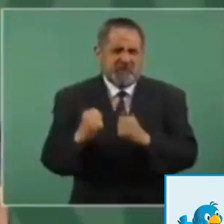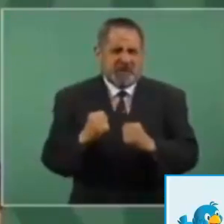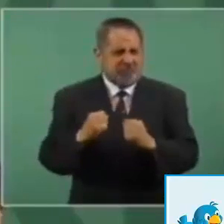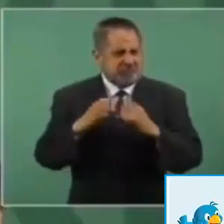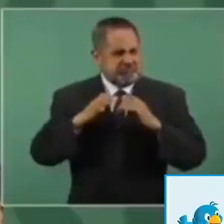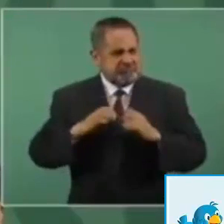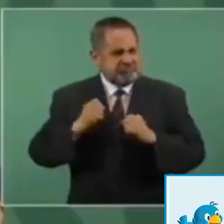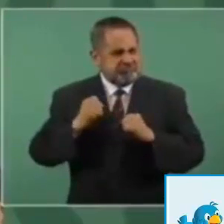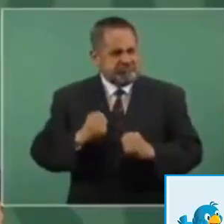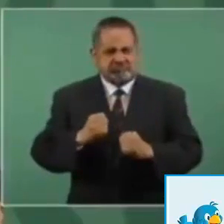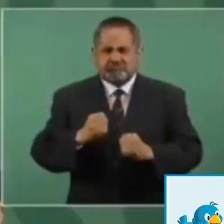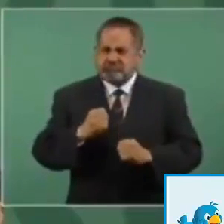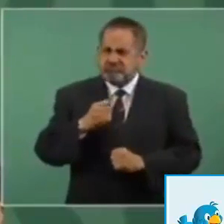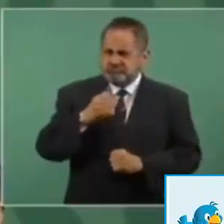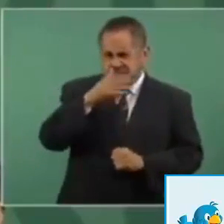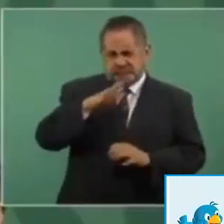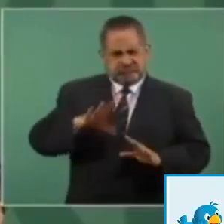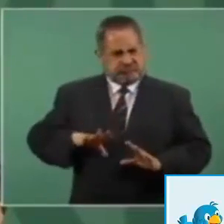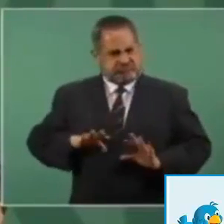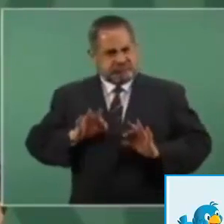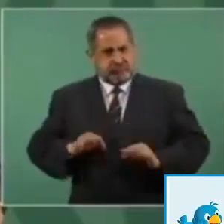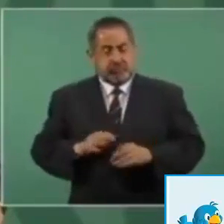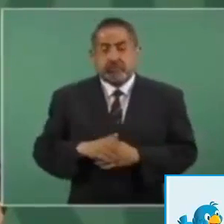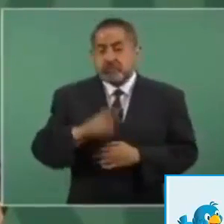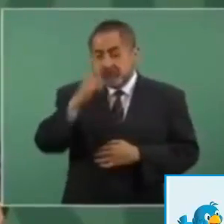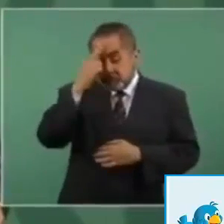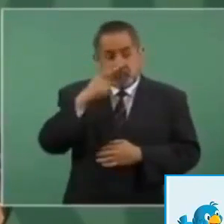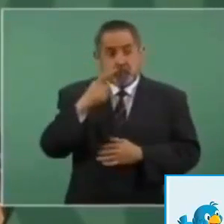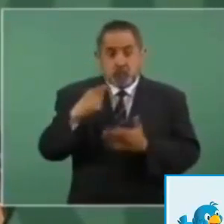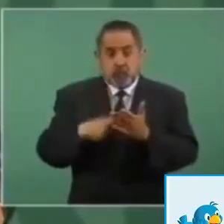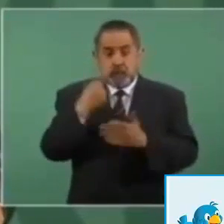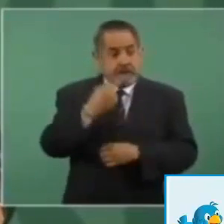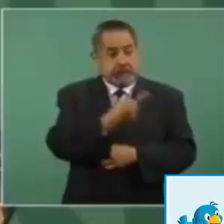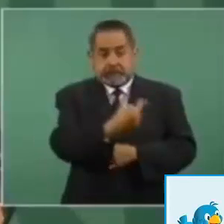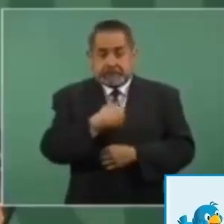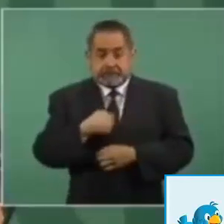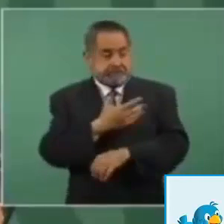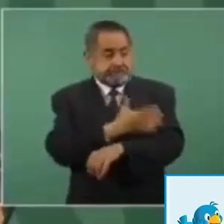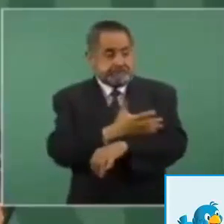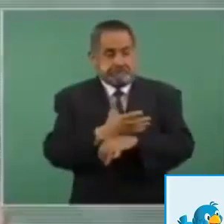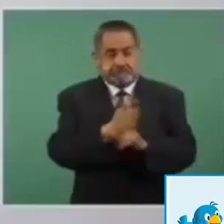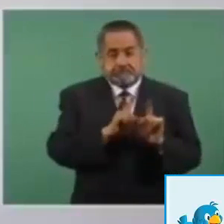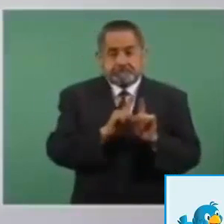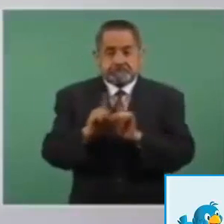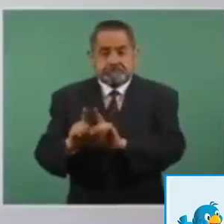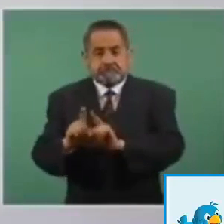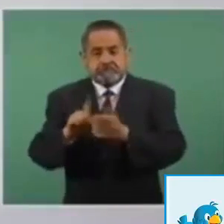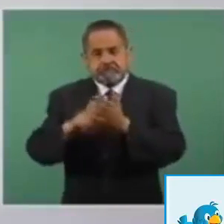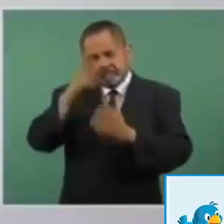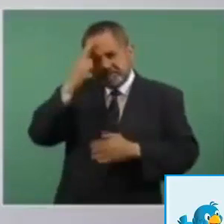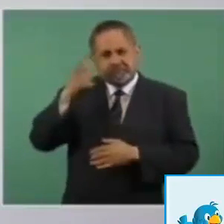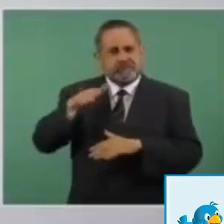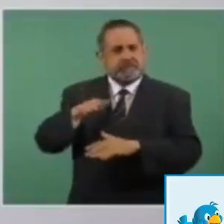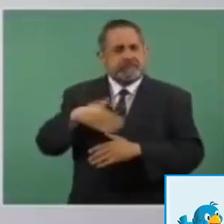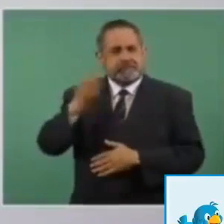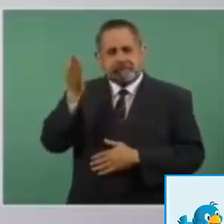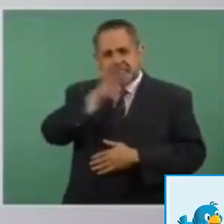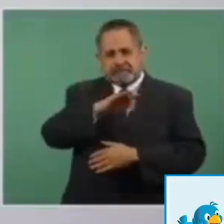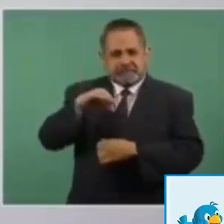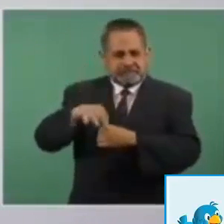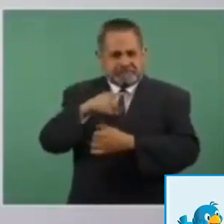fuerte siempre. Me acuerdo que me acompañó cuando el fraude